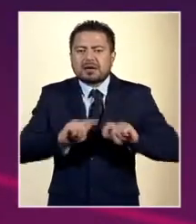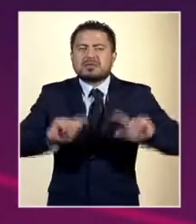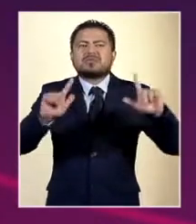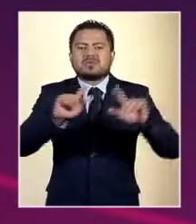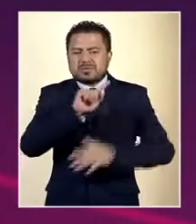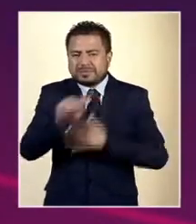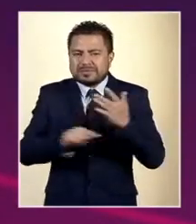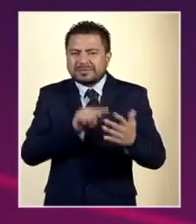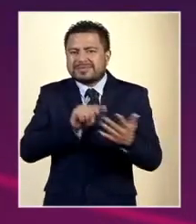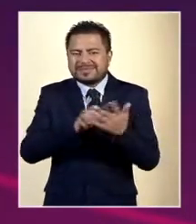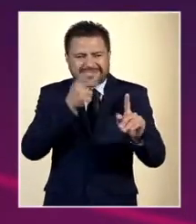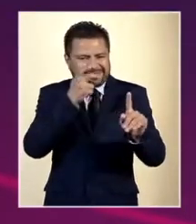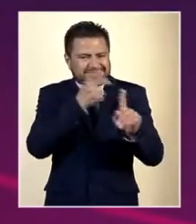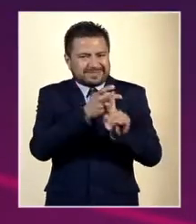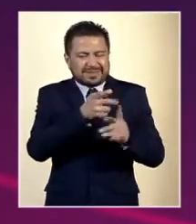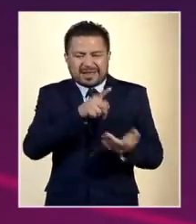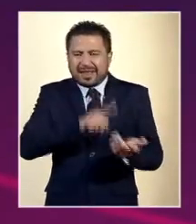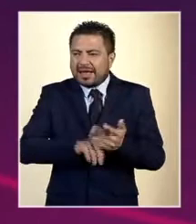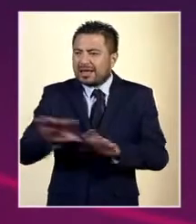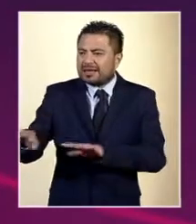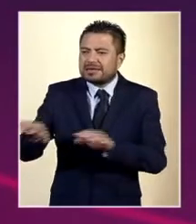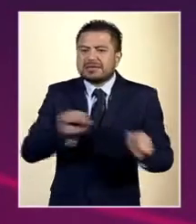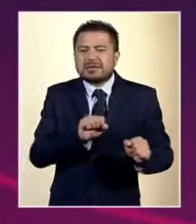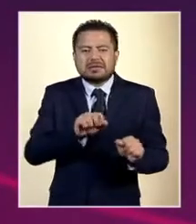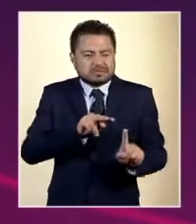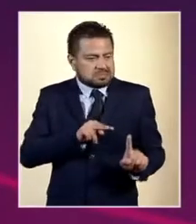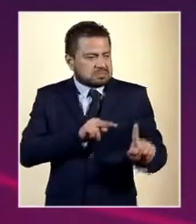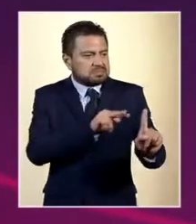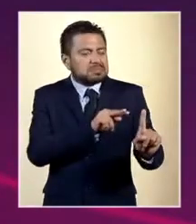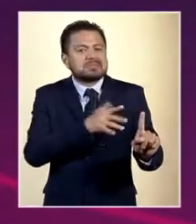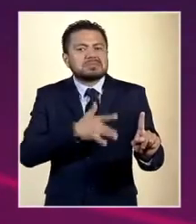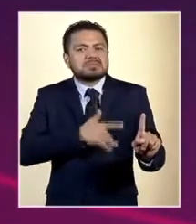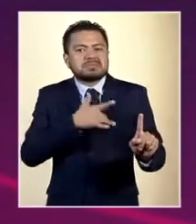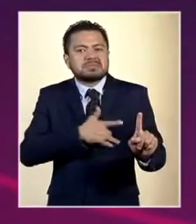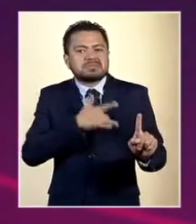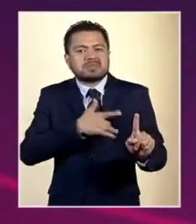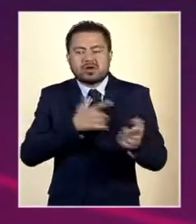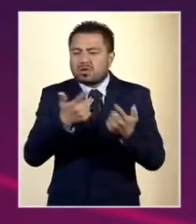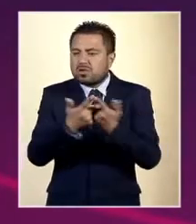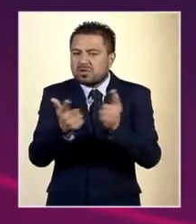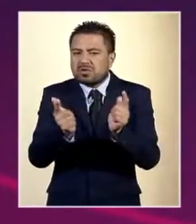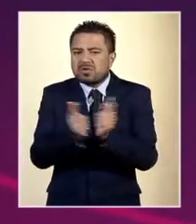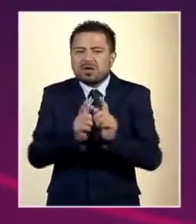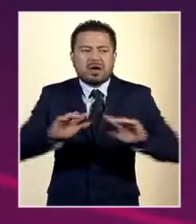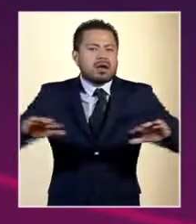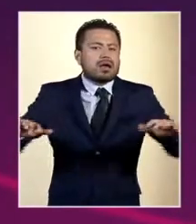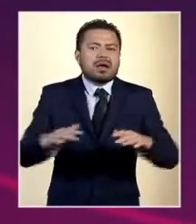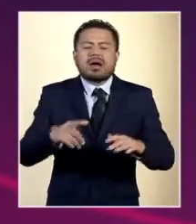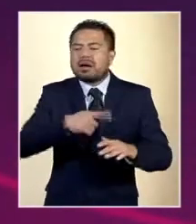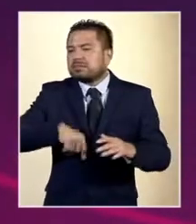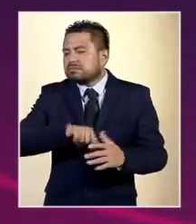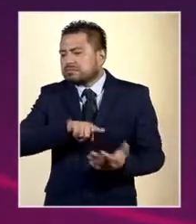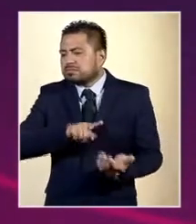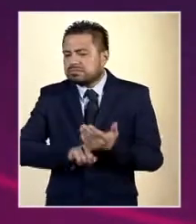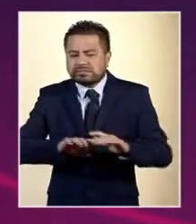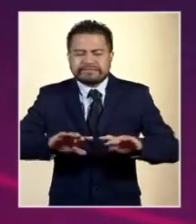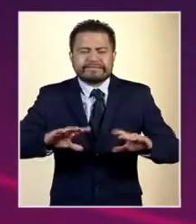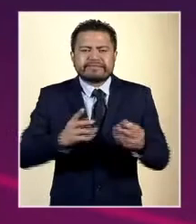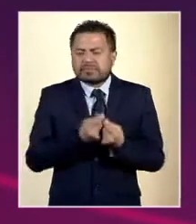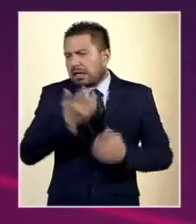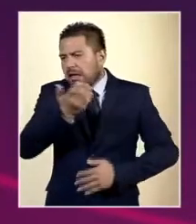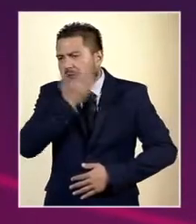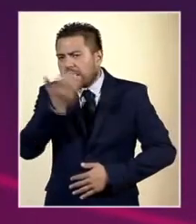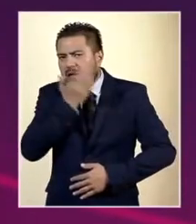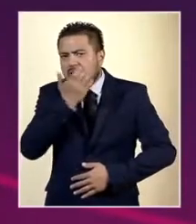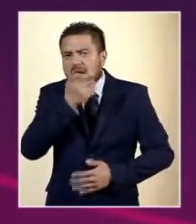este espacio, justamente traer las miradas de grupos de población, poblaciones